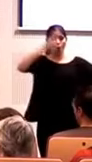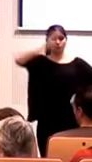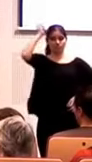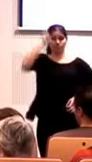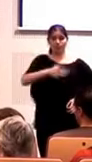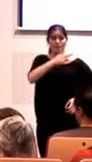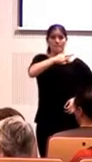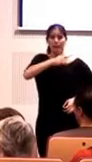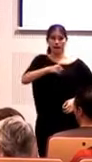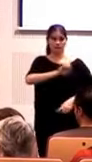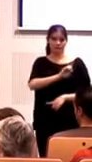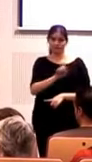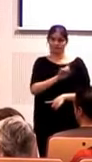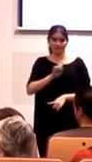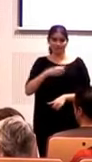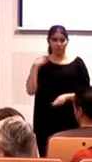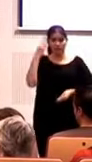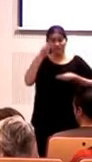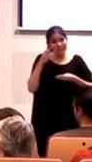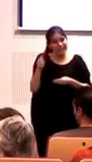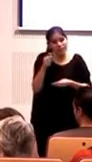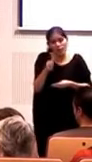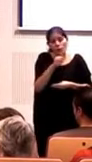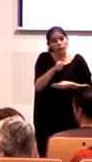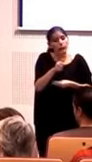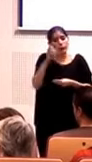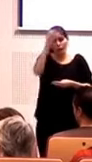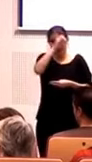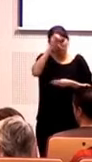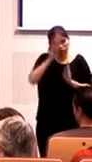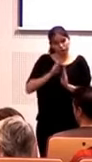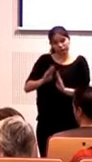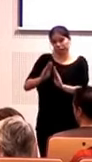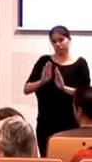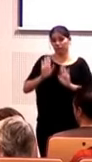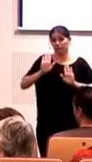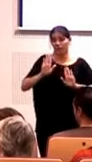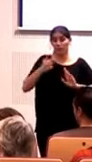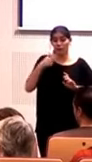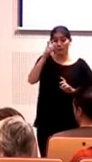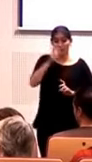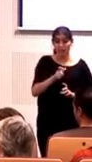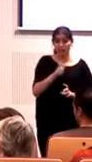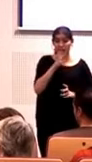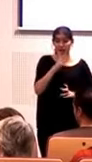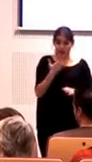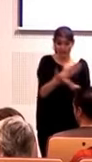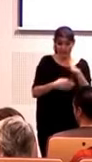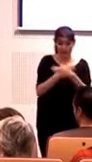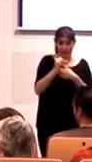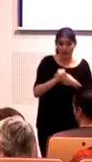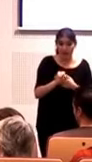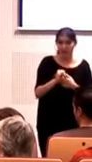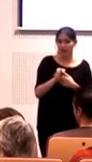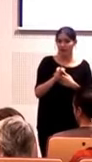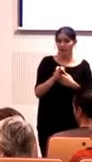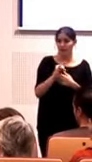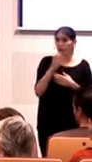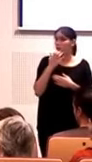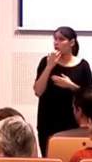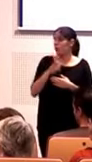las juzgaría y pensaría que, bueno, cada uno hace lo que eso. Lo único que la persona que ahora tiene una discapacidad, como